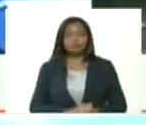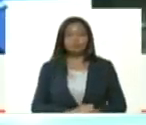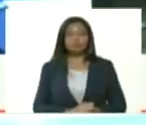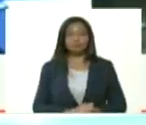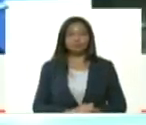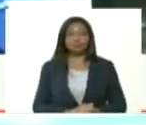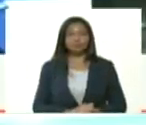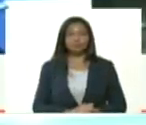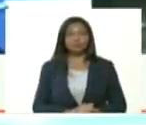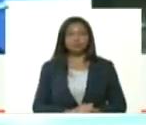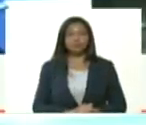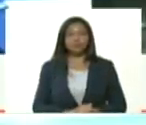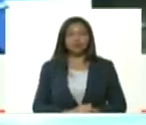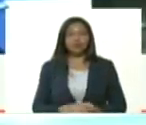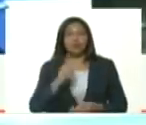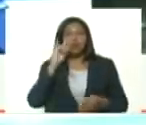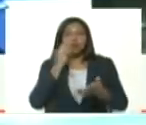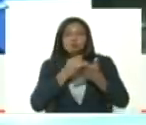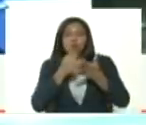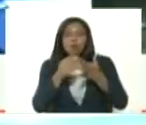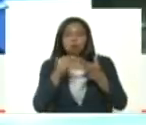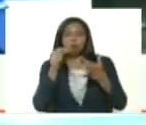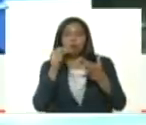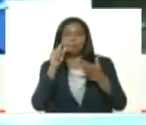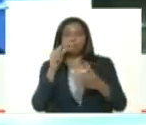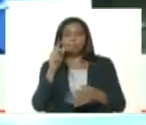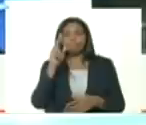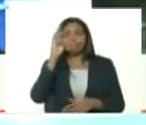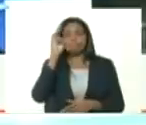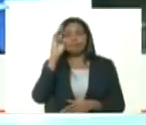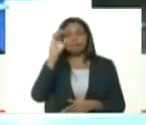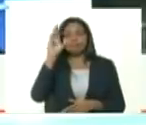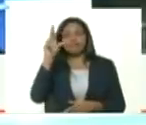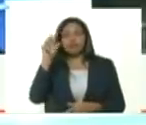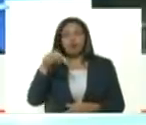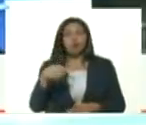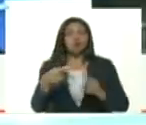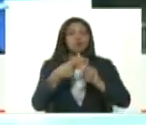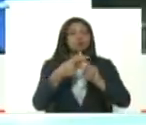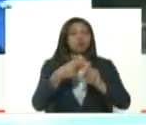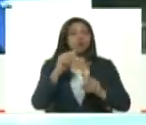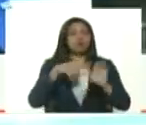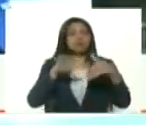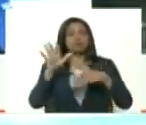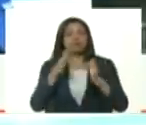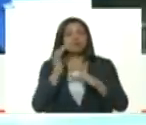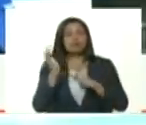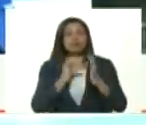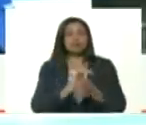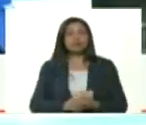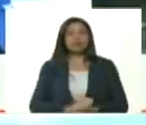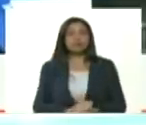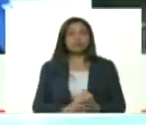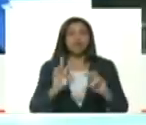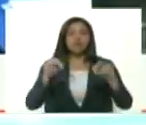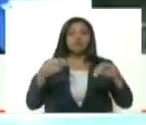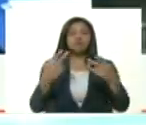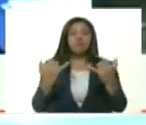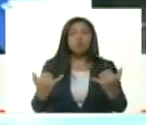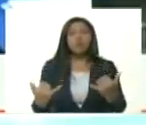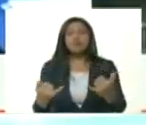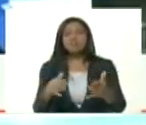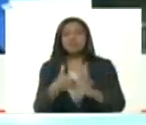Se tomaron muestras del PCR molecular y dio positivo hoy 15 de abril. Actualmente